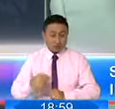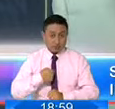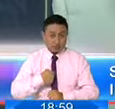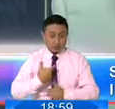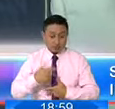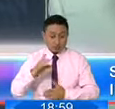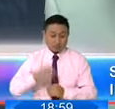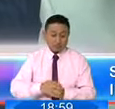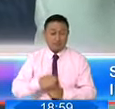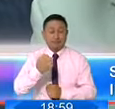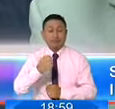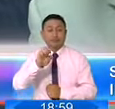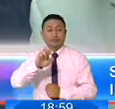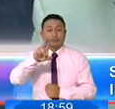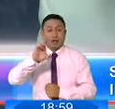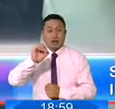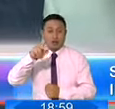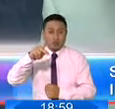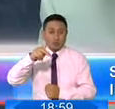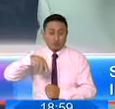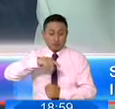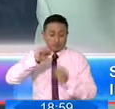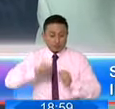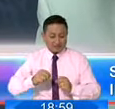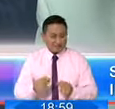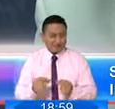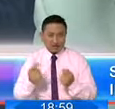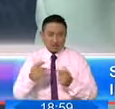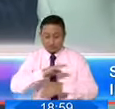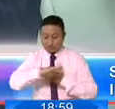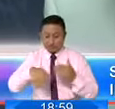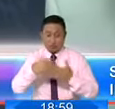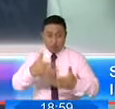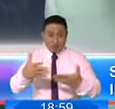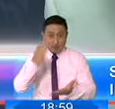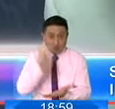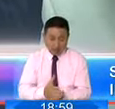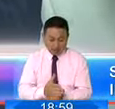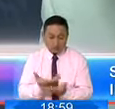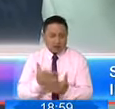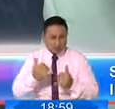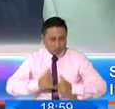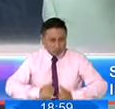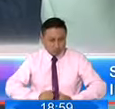como OSECOP poder acelerar todas estas obras y poder